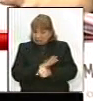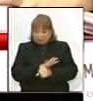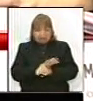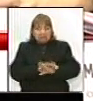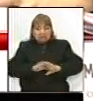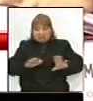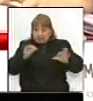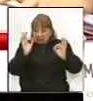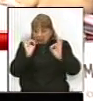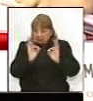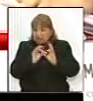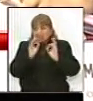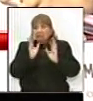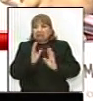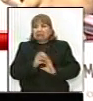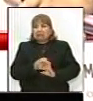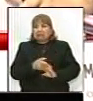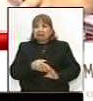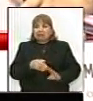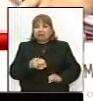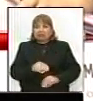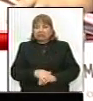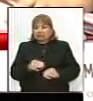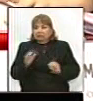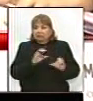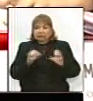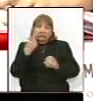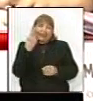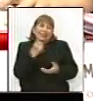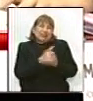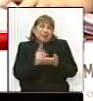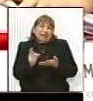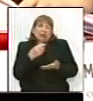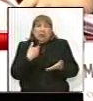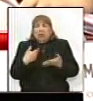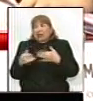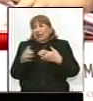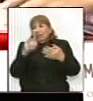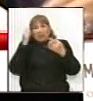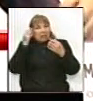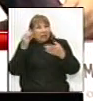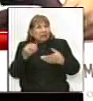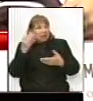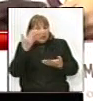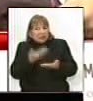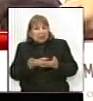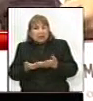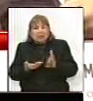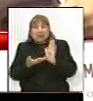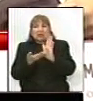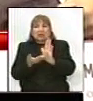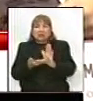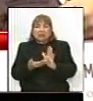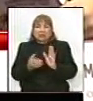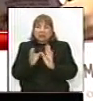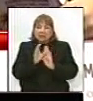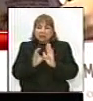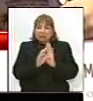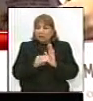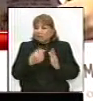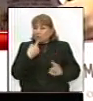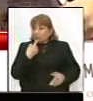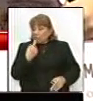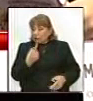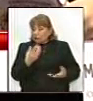que efectivamente esto hará que no sea cada semana, no es con cualquier propósito que alguien presenta una reforma constitucional. Por